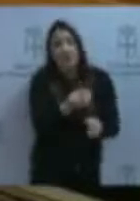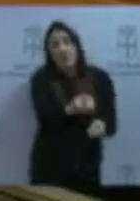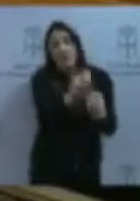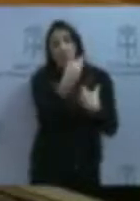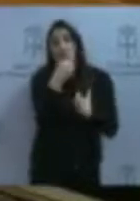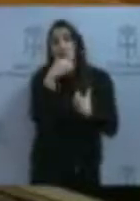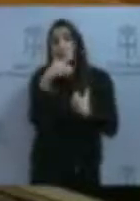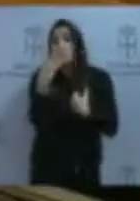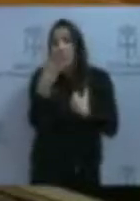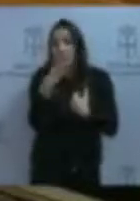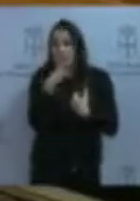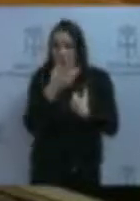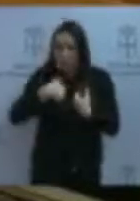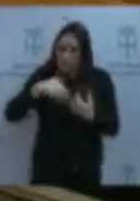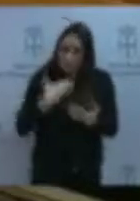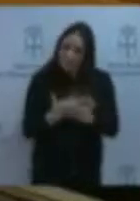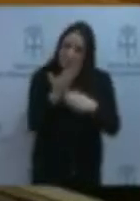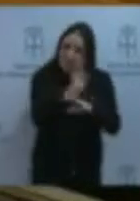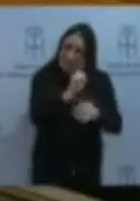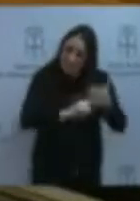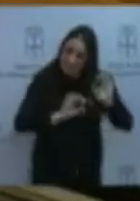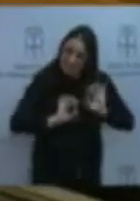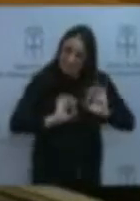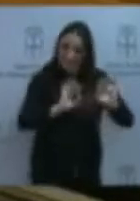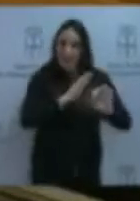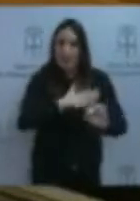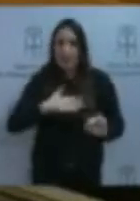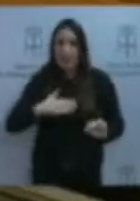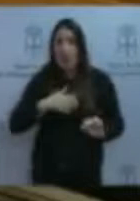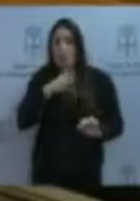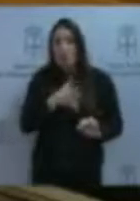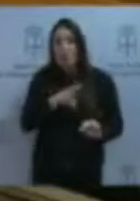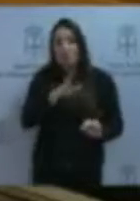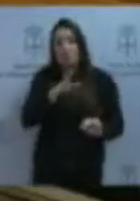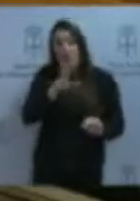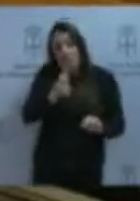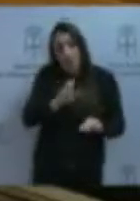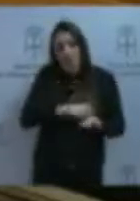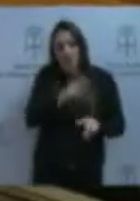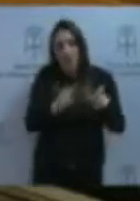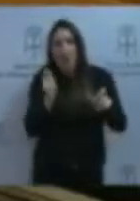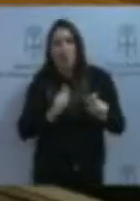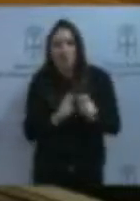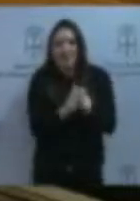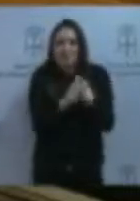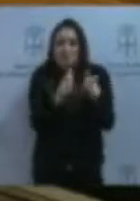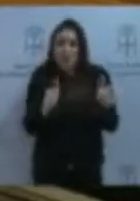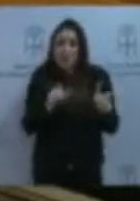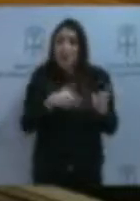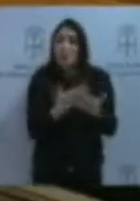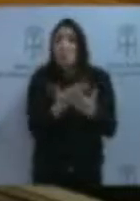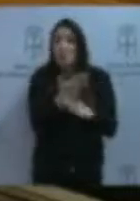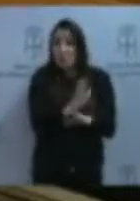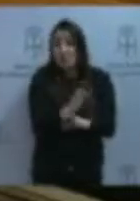plantear propuestas presupuestarias concretas para aumentar la plantilla y propuestas que, a nuestro juicio,